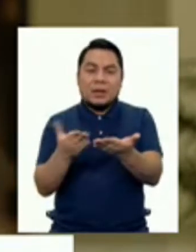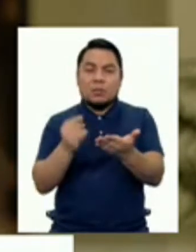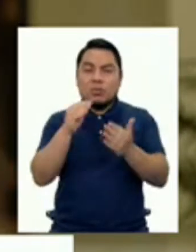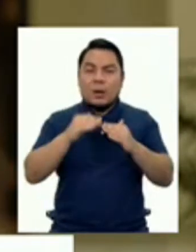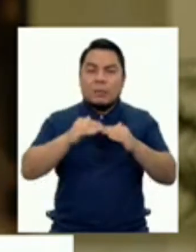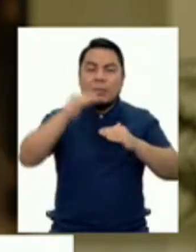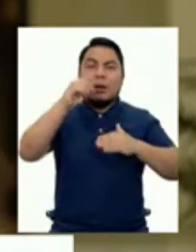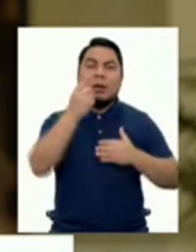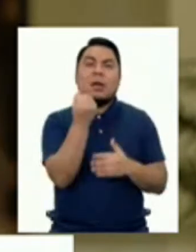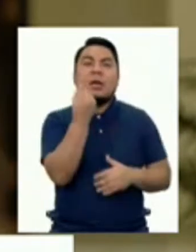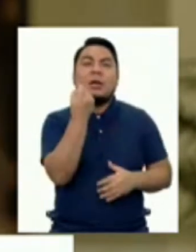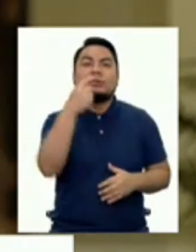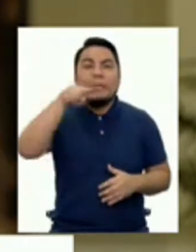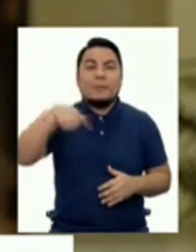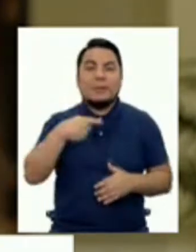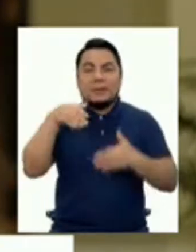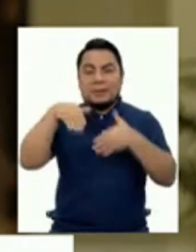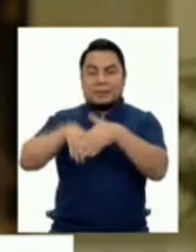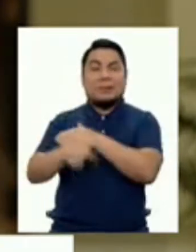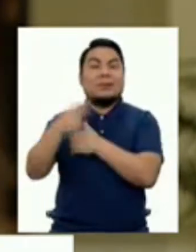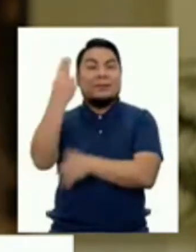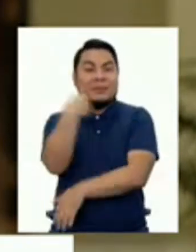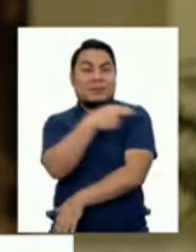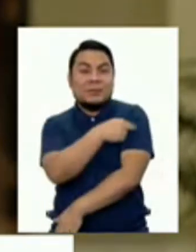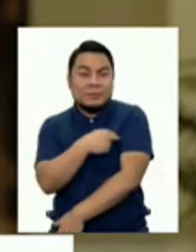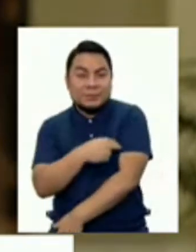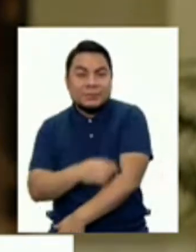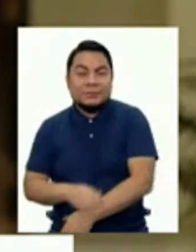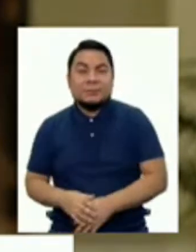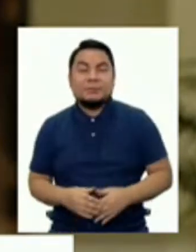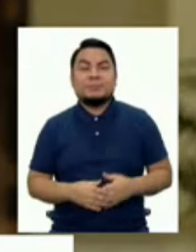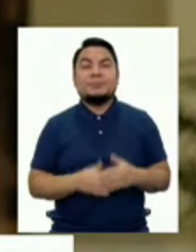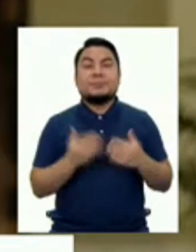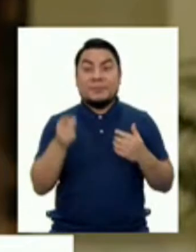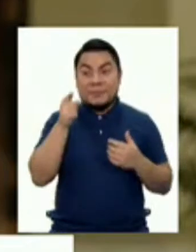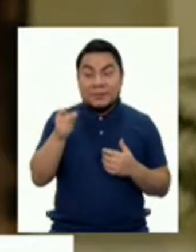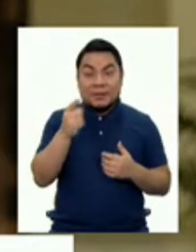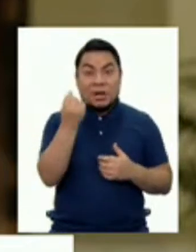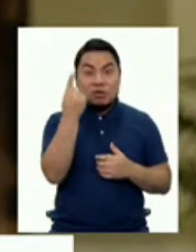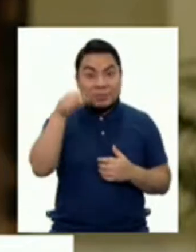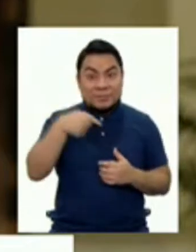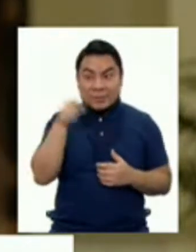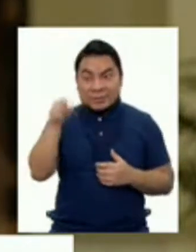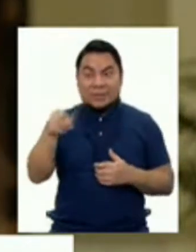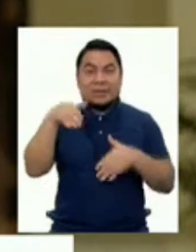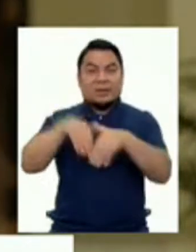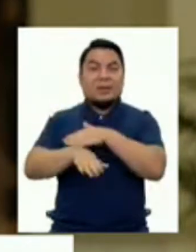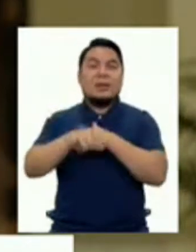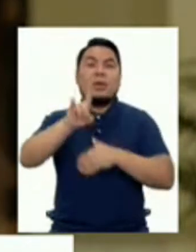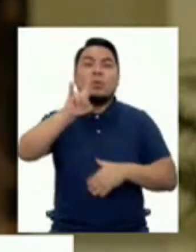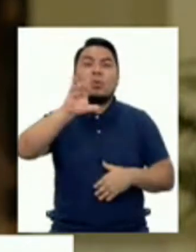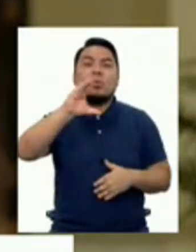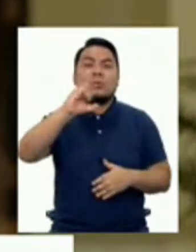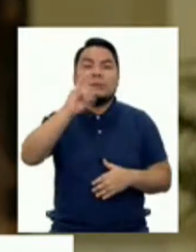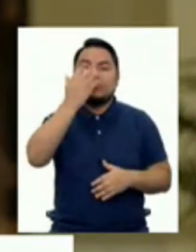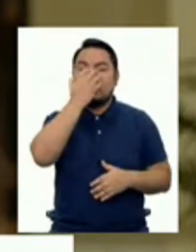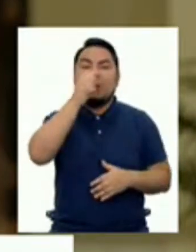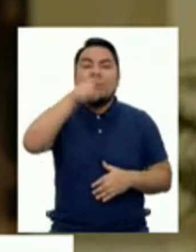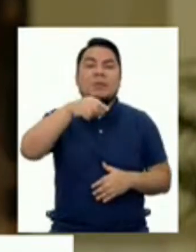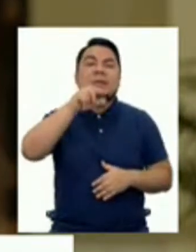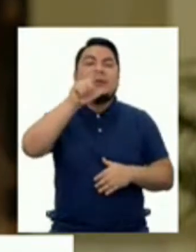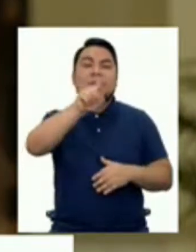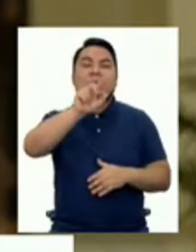más de 11.000 pacientes que están hospitalizados, de los cuales en UCI se encuentran